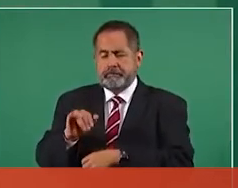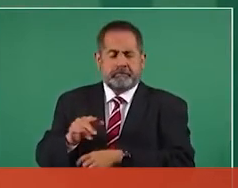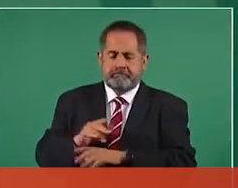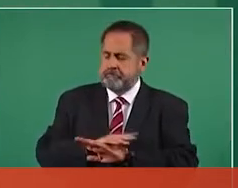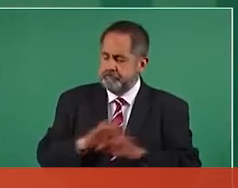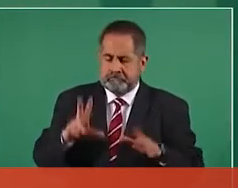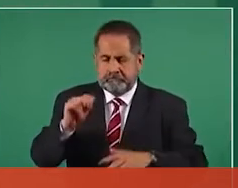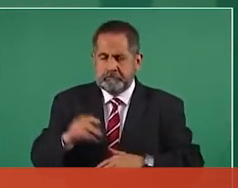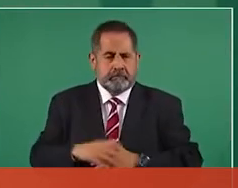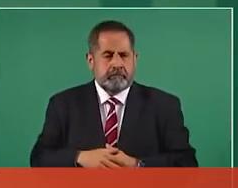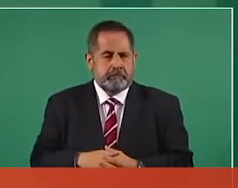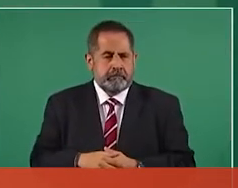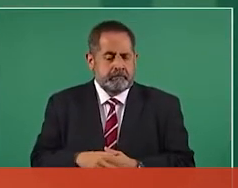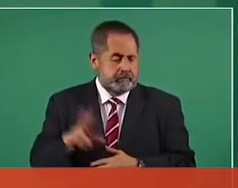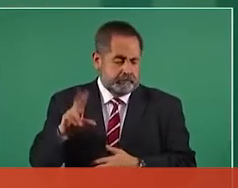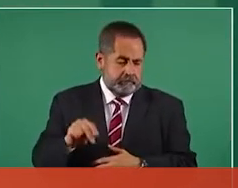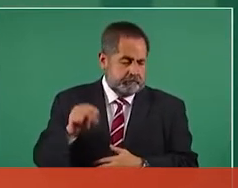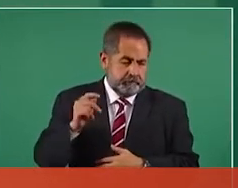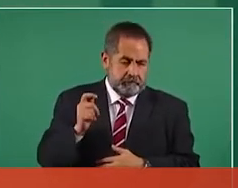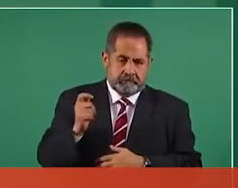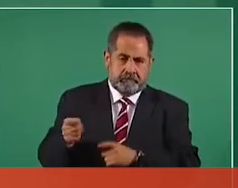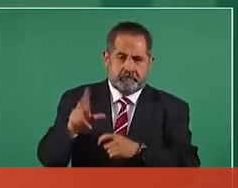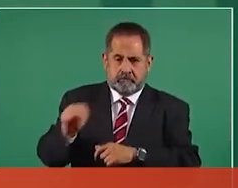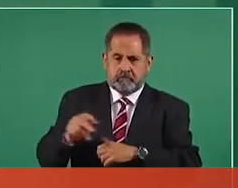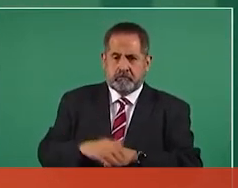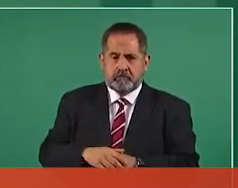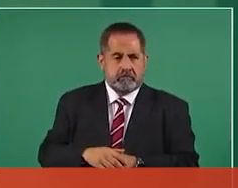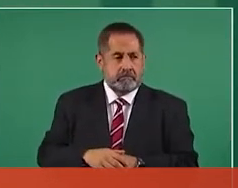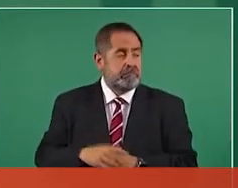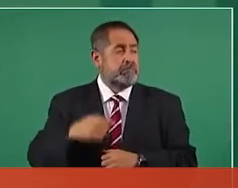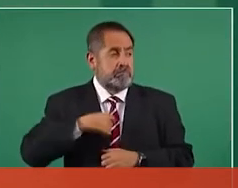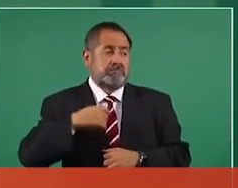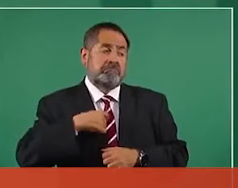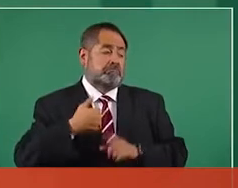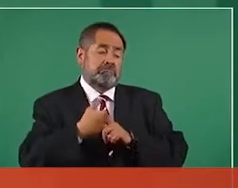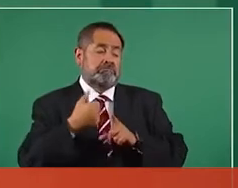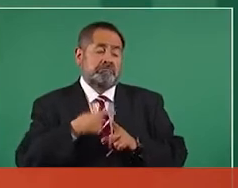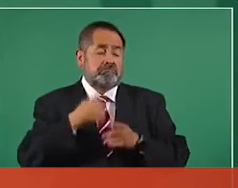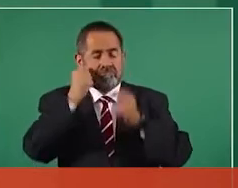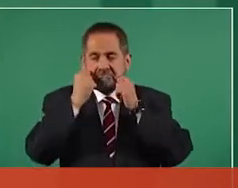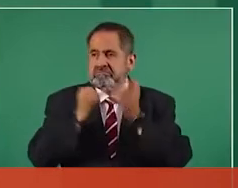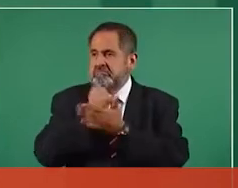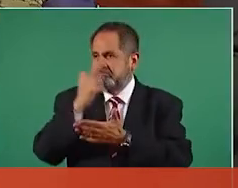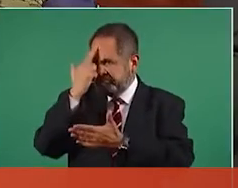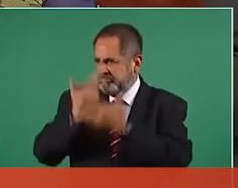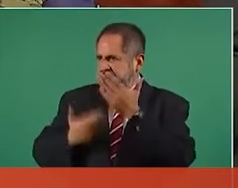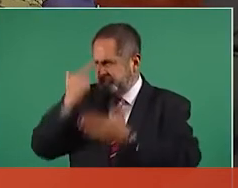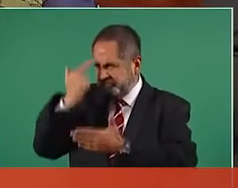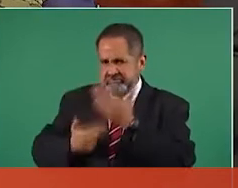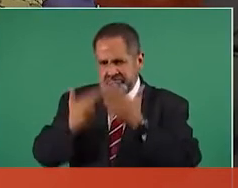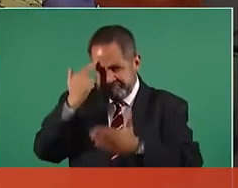declaramos autodefensa y a cometer ilícitos, eso no.